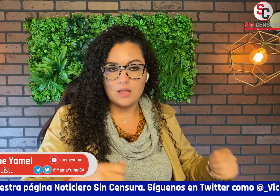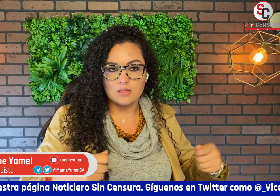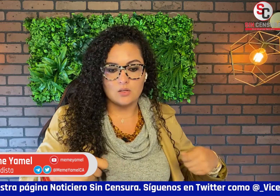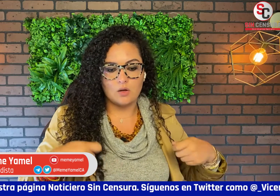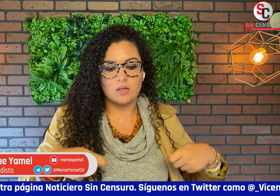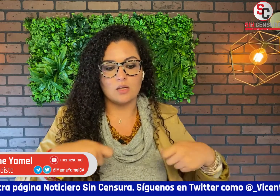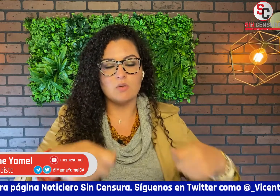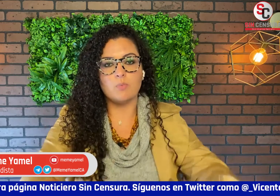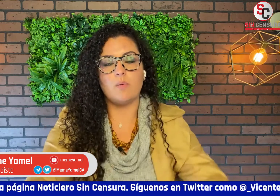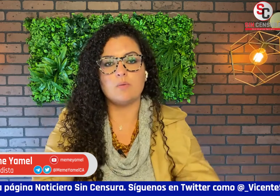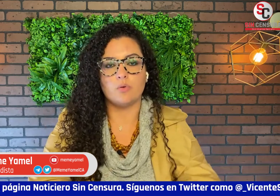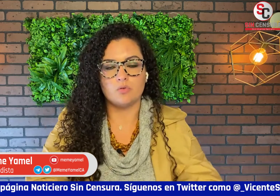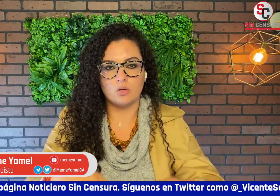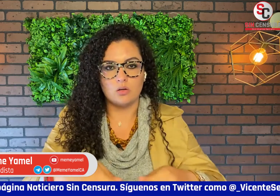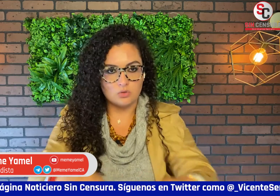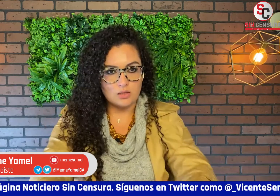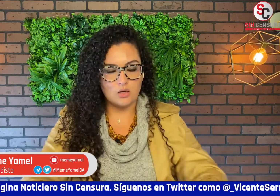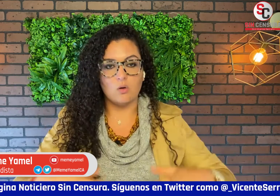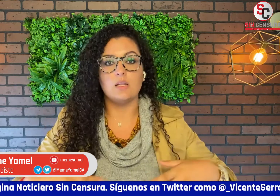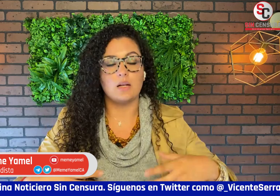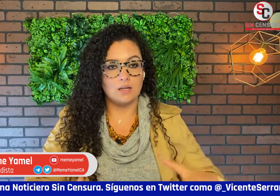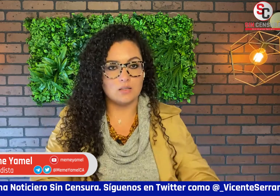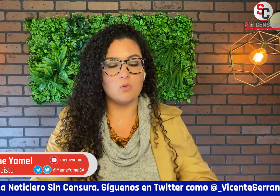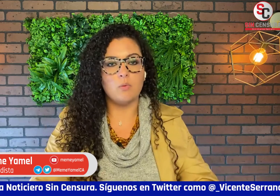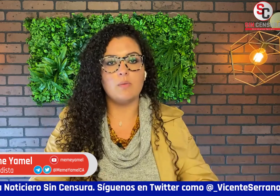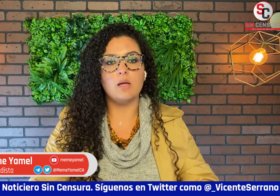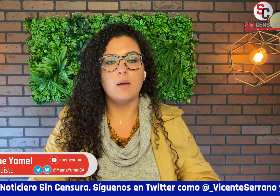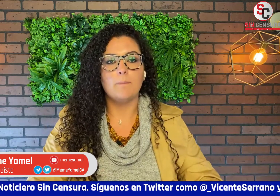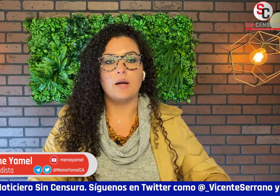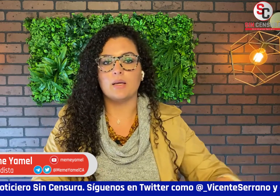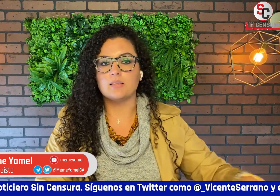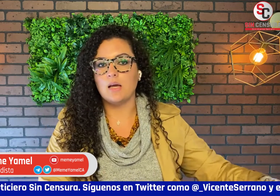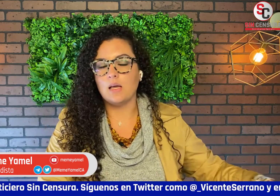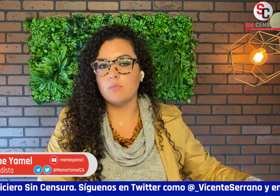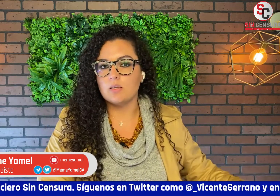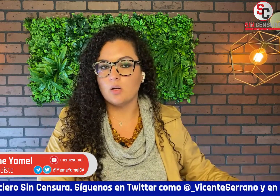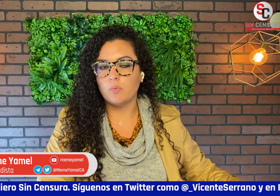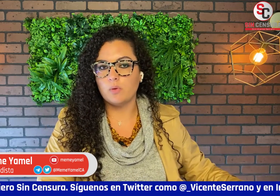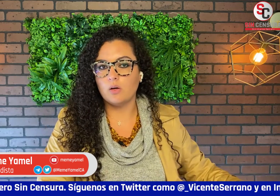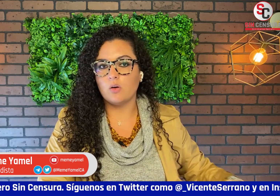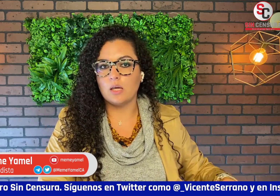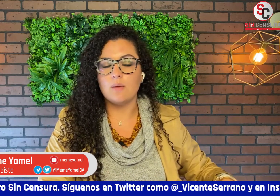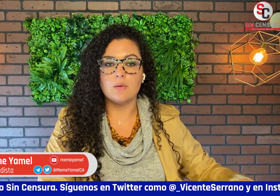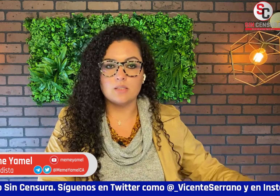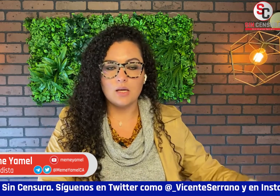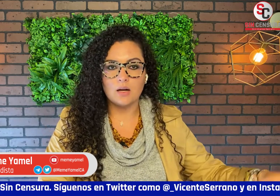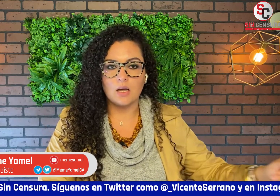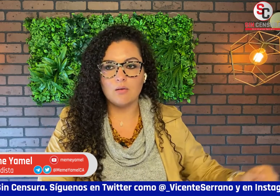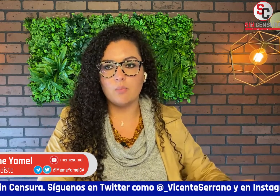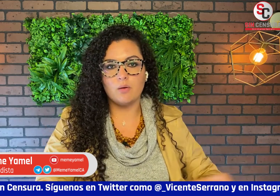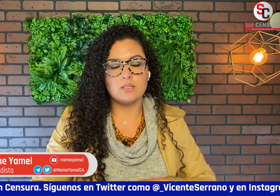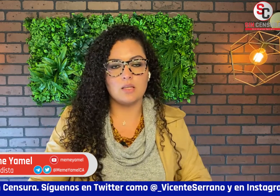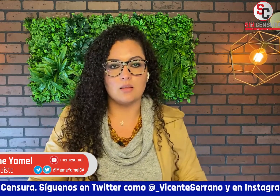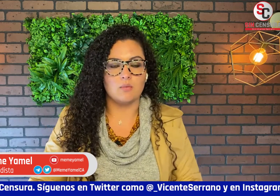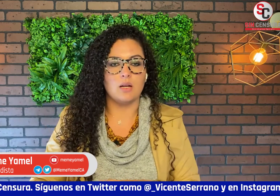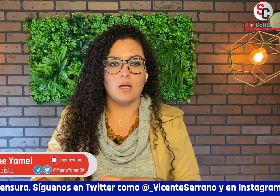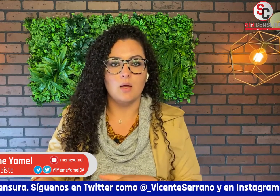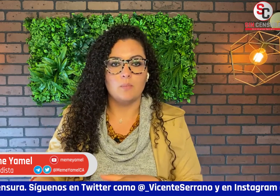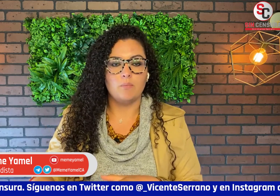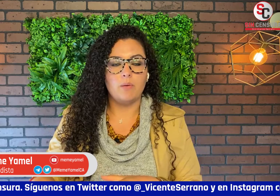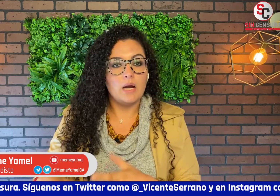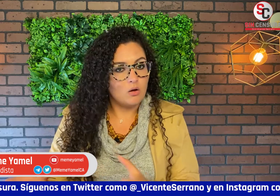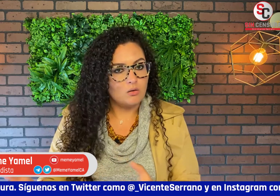posibilidad de decir: yo aquí están mis pruebas, por eso soy inocente, o él declara ser culpable, para que sea el Ministerio Público quien investigue, recabe pruebas y